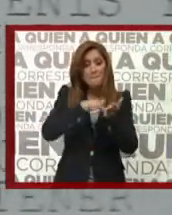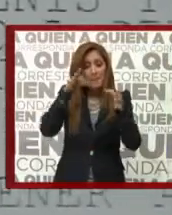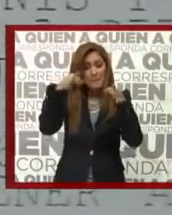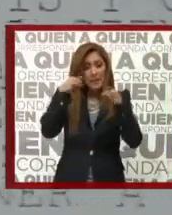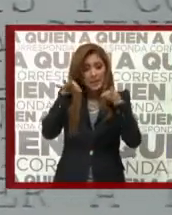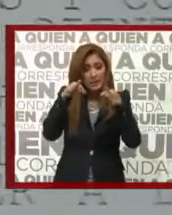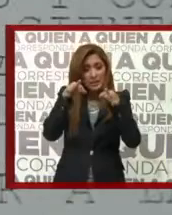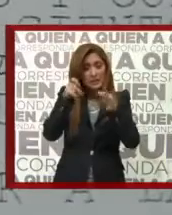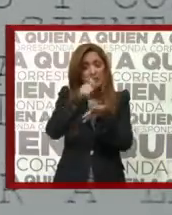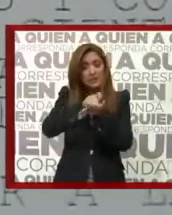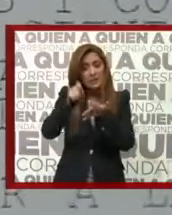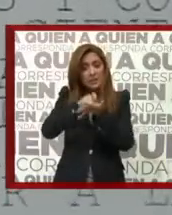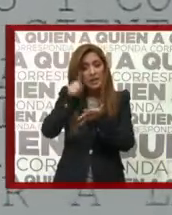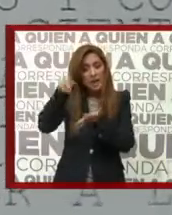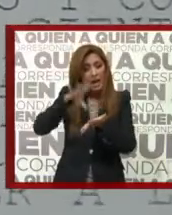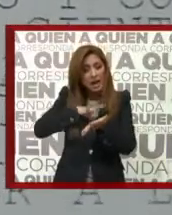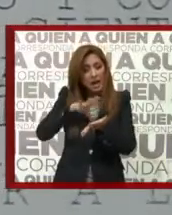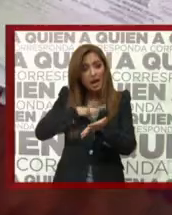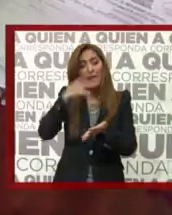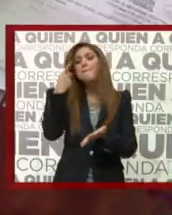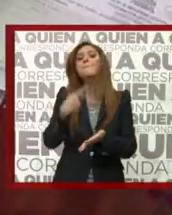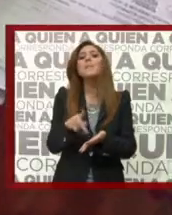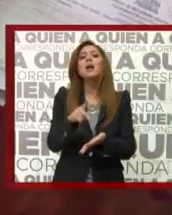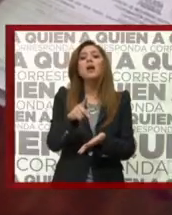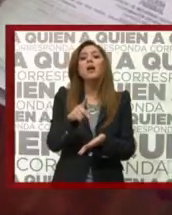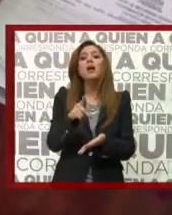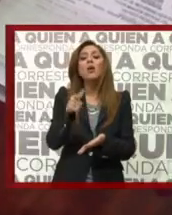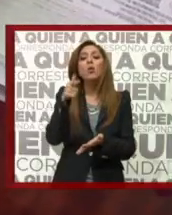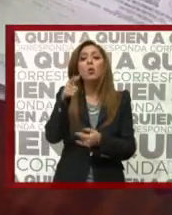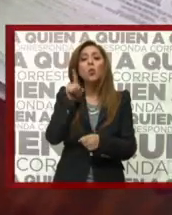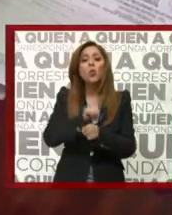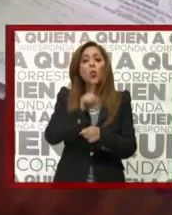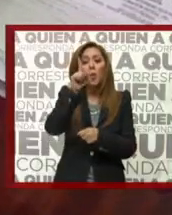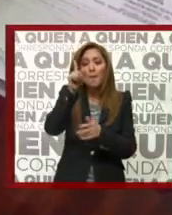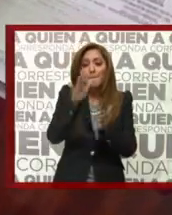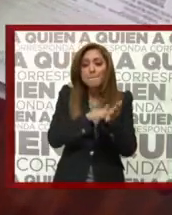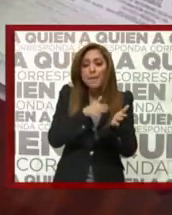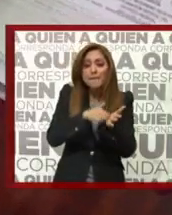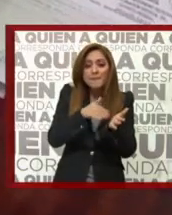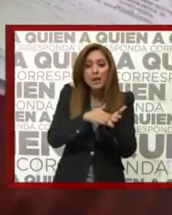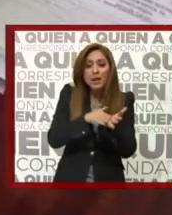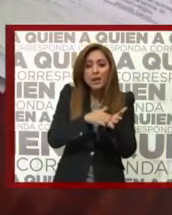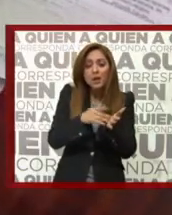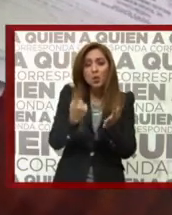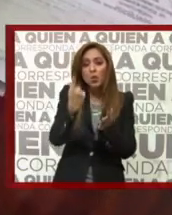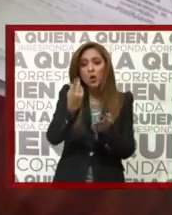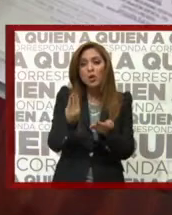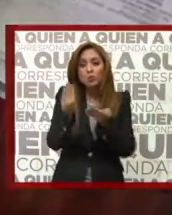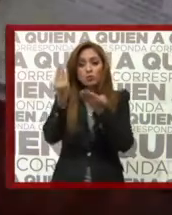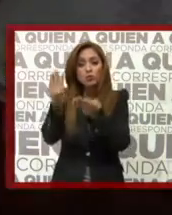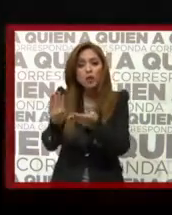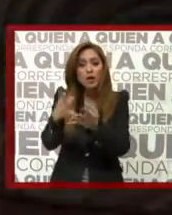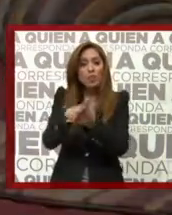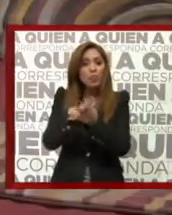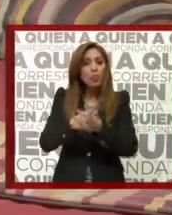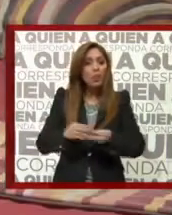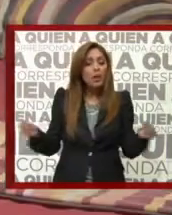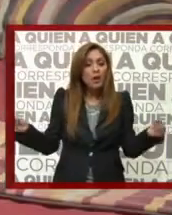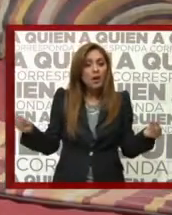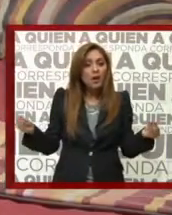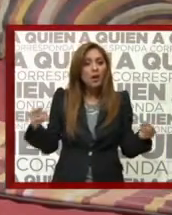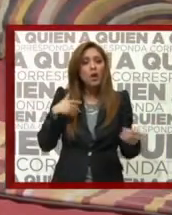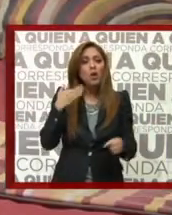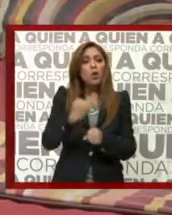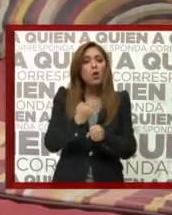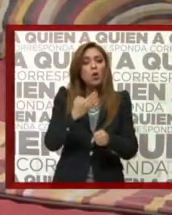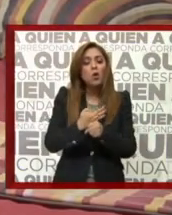ellos lo tienen en su poder, pero da la casualidad que el único papel que ustedes tienen se desaparece, le siente feo, la